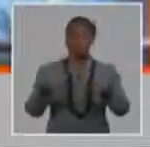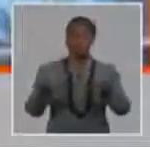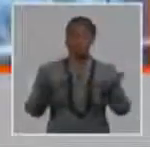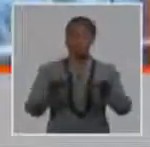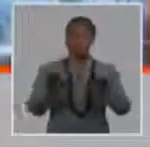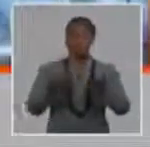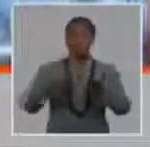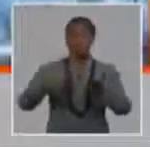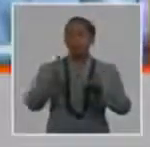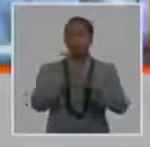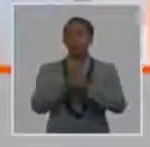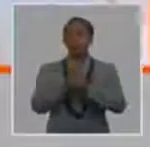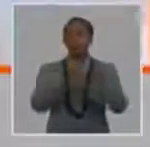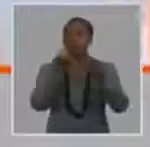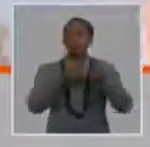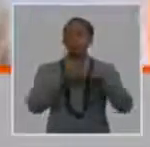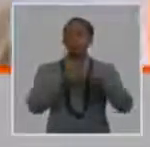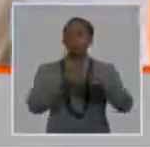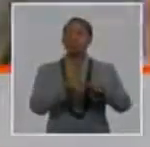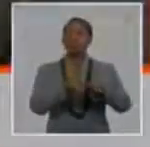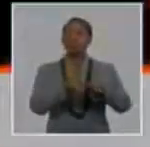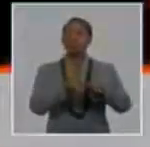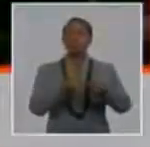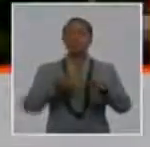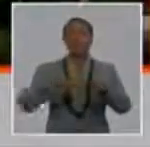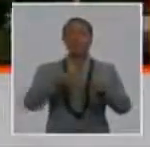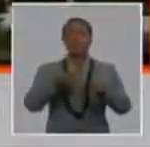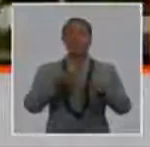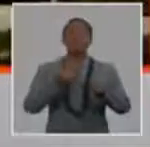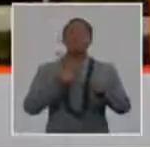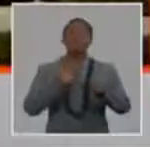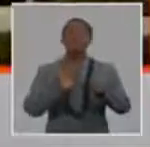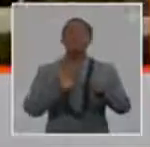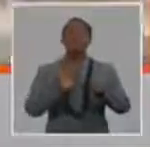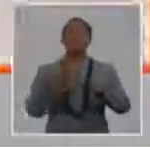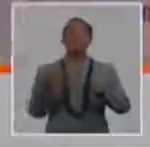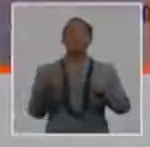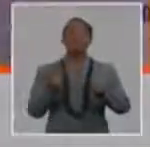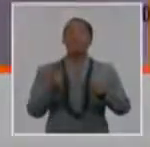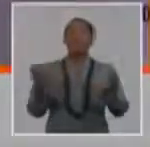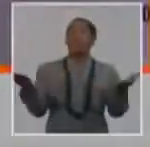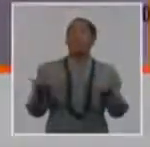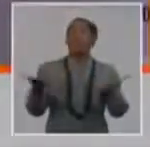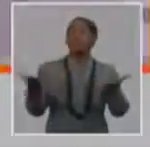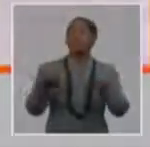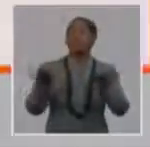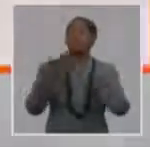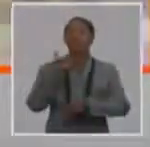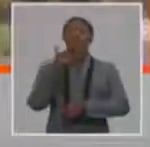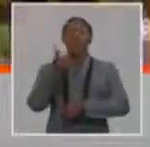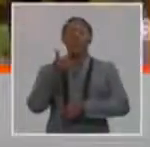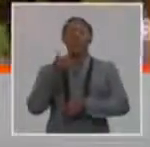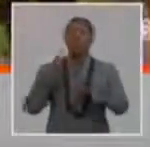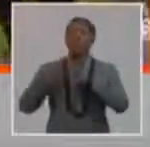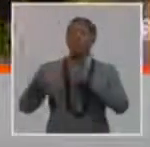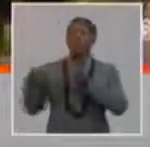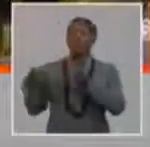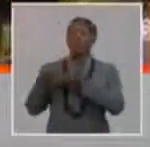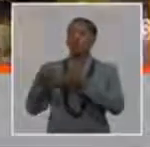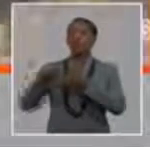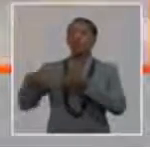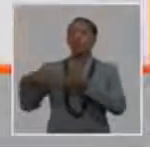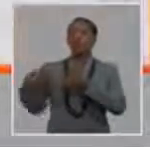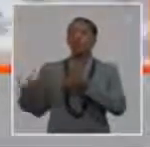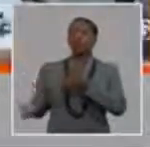el 12,5% se dedica a las inversiones, el financiamiento de la investigación y